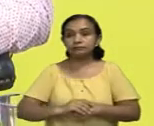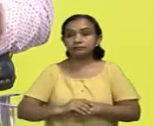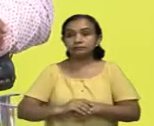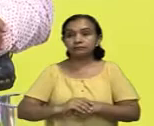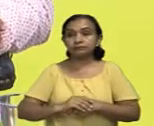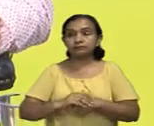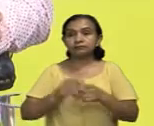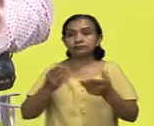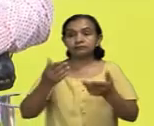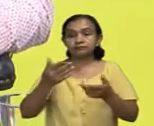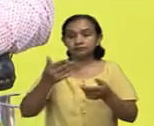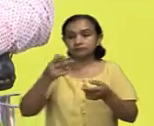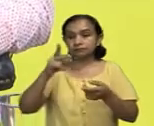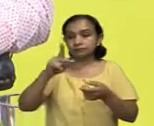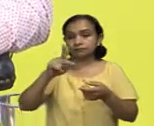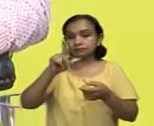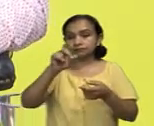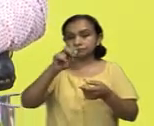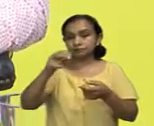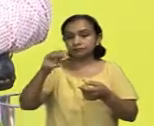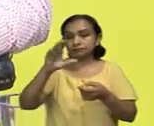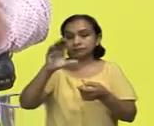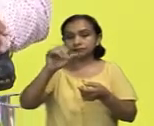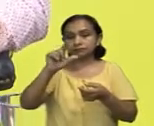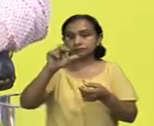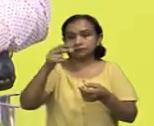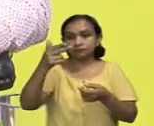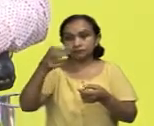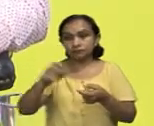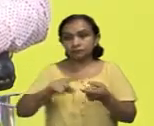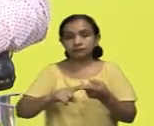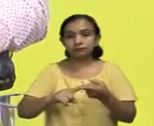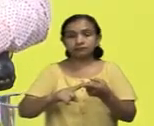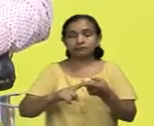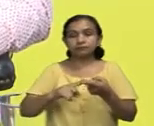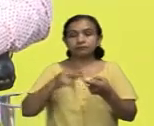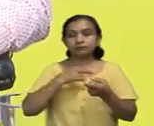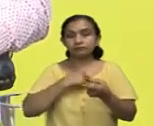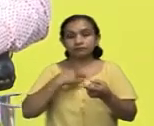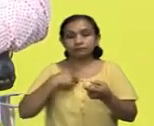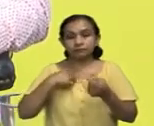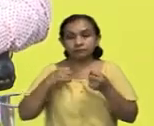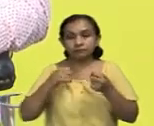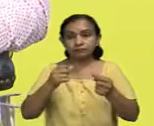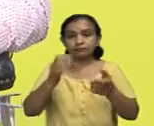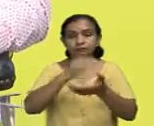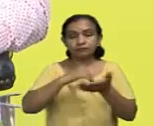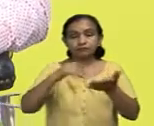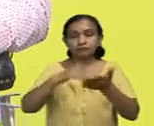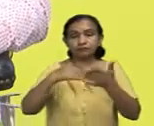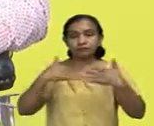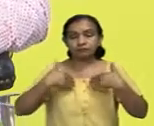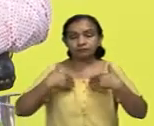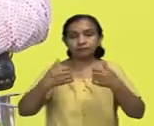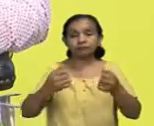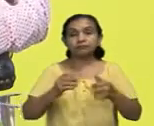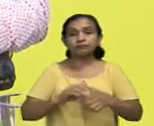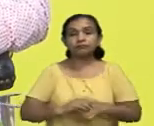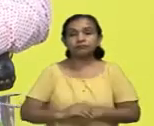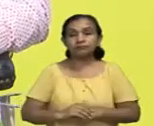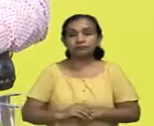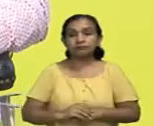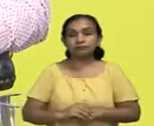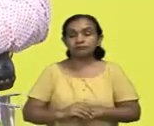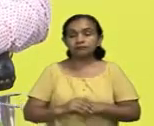está el plan Calache, está la solicitud en caso de que puedan ir al centro de salud para decir que lleguen